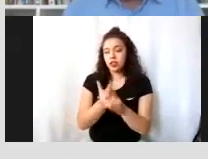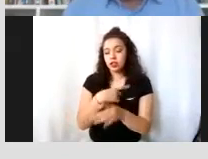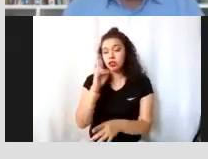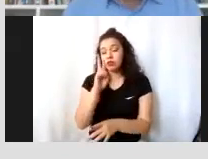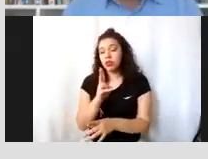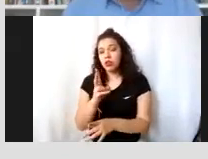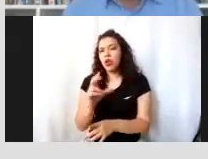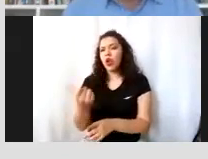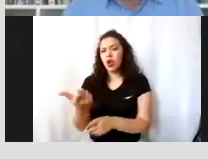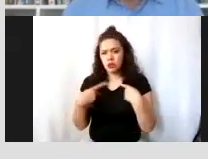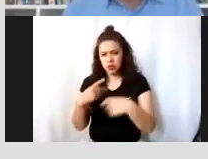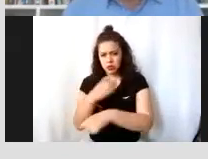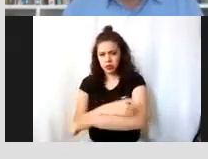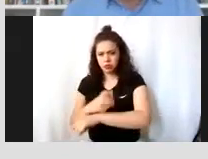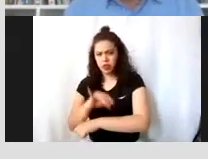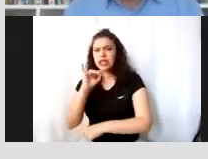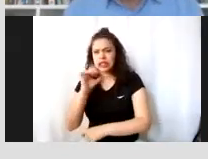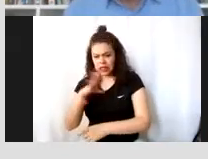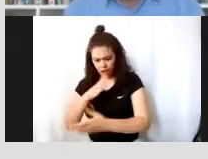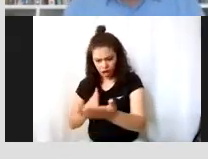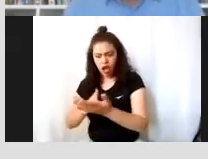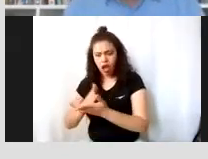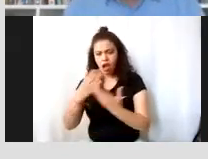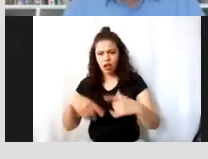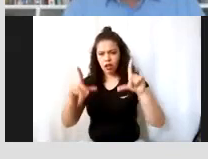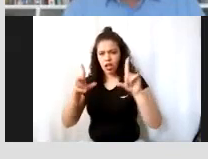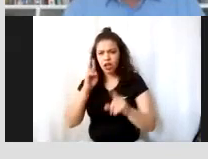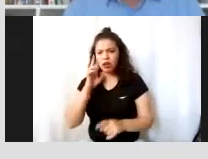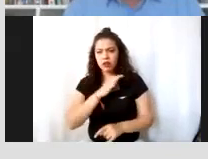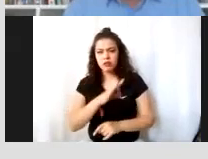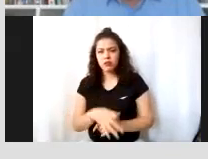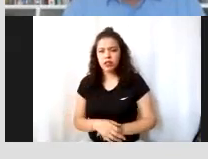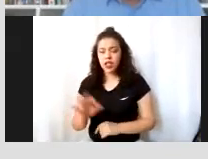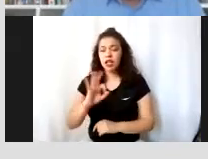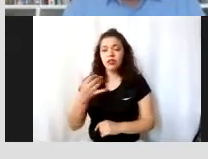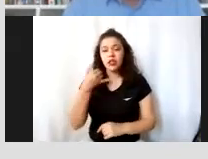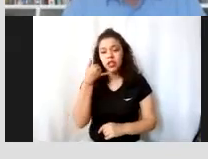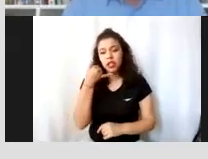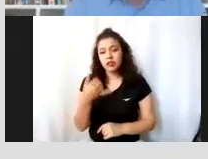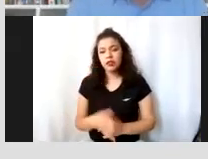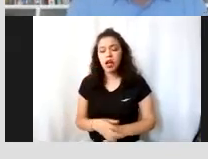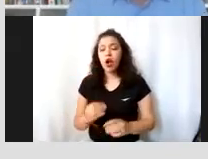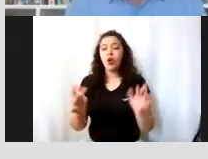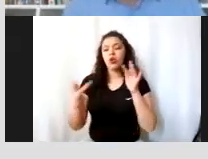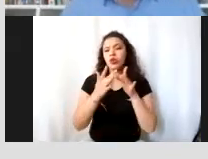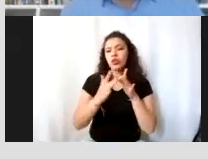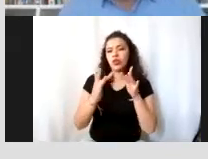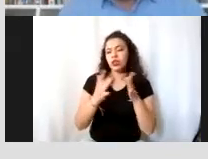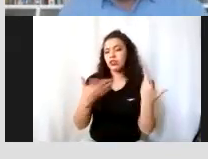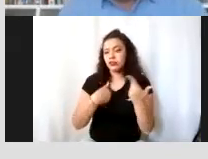resto de los compañeros que están aquí sí tienen acceso a la pantalla. Quizás sí sea el teléfono, la conexión, el ancho de banda, no